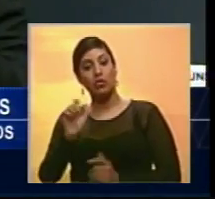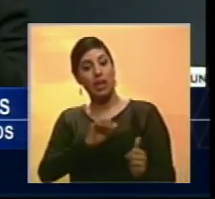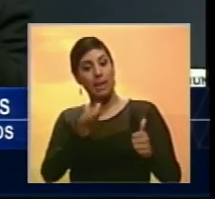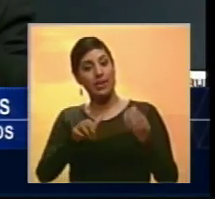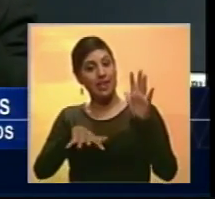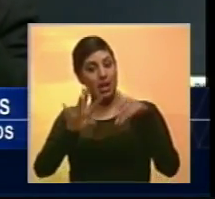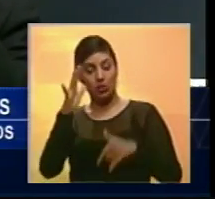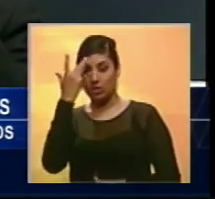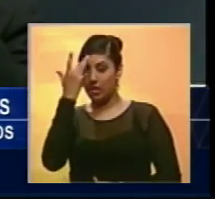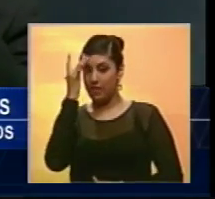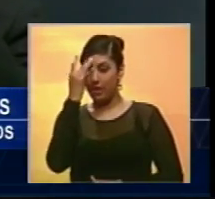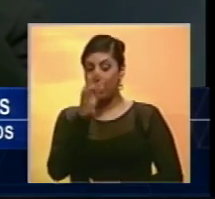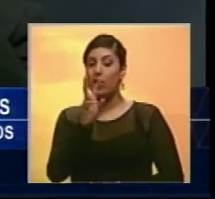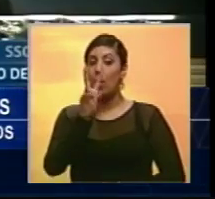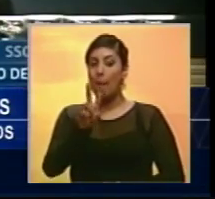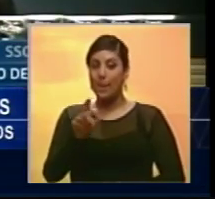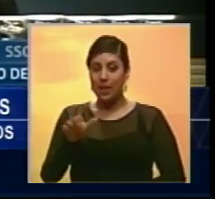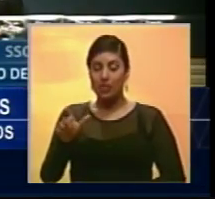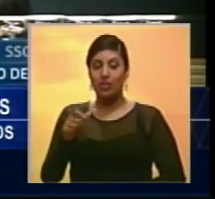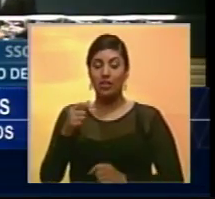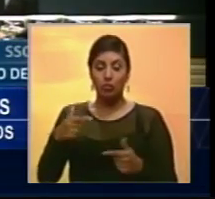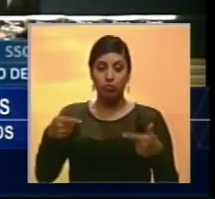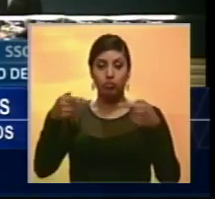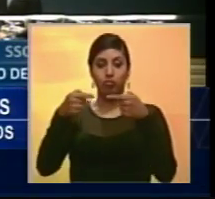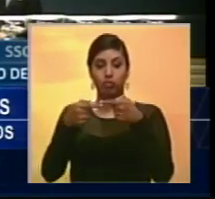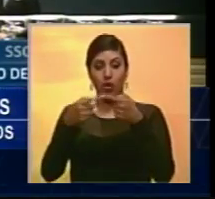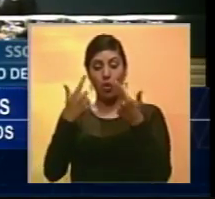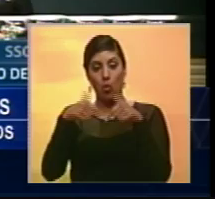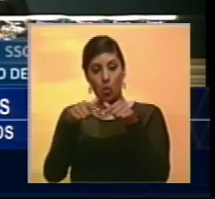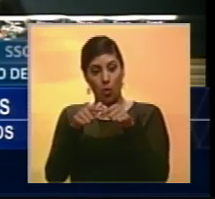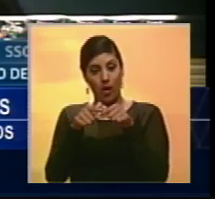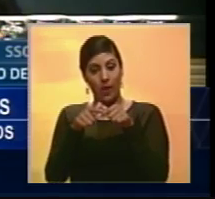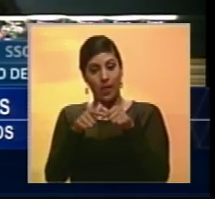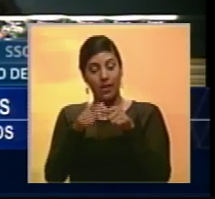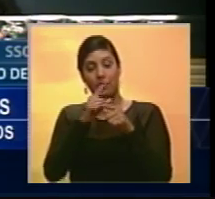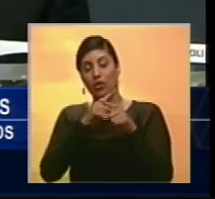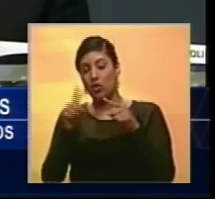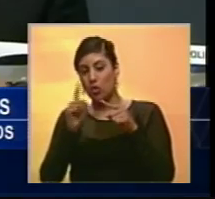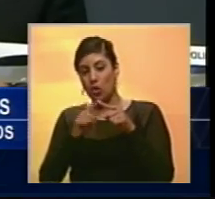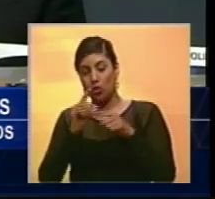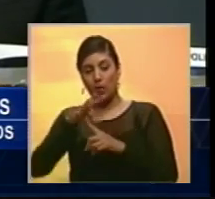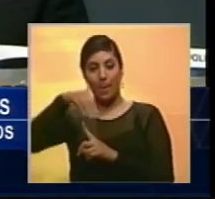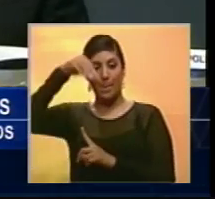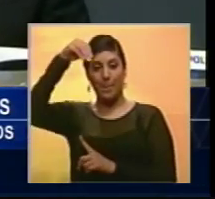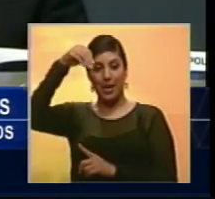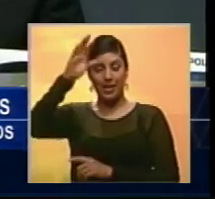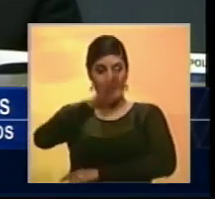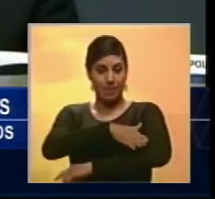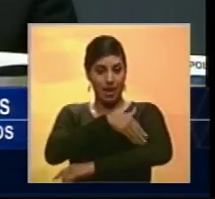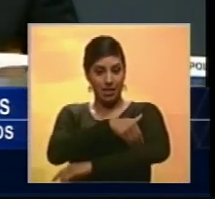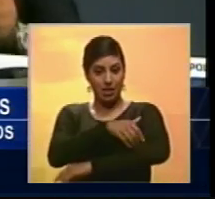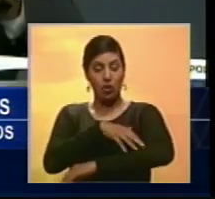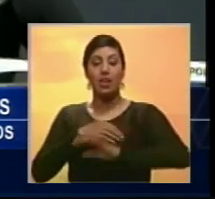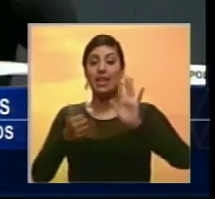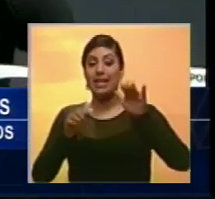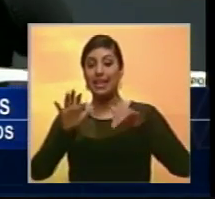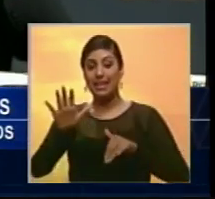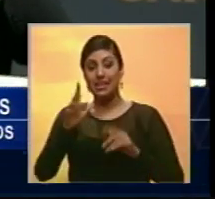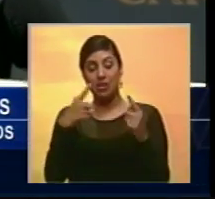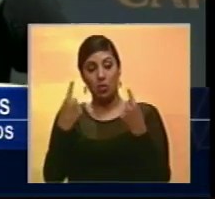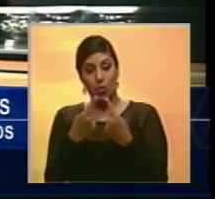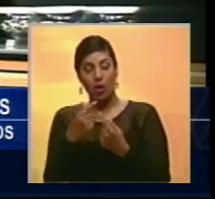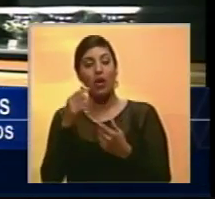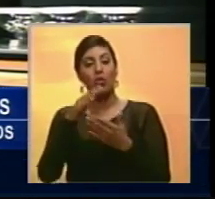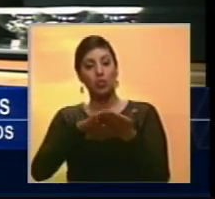14 de febrero con el Benfica enfrentando al Borussia Dortmund y el Paris Saint-Germain al Barcelona. El 15, el Bayern Múnich